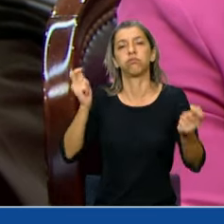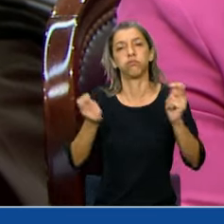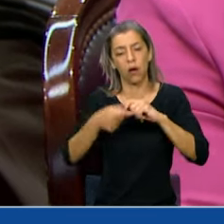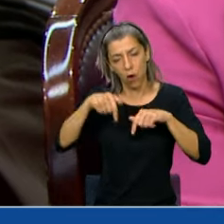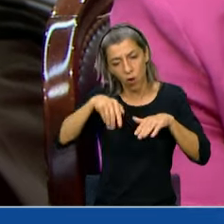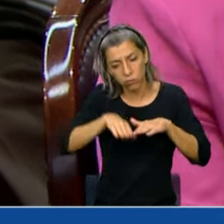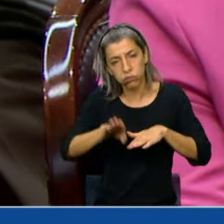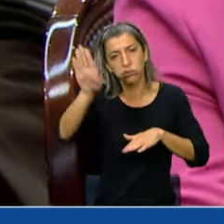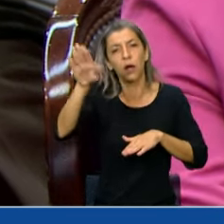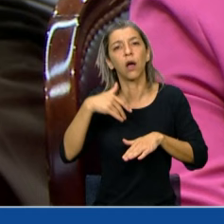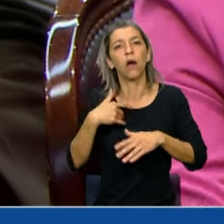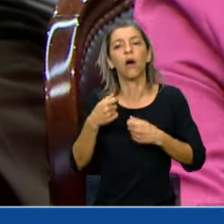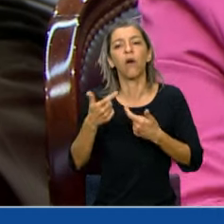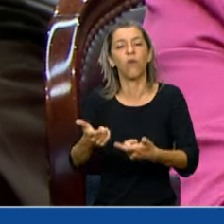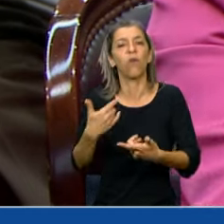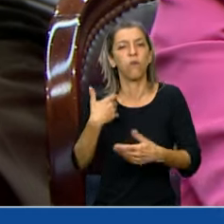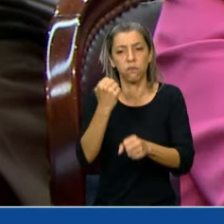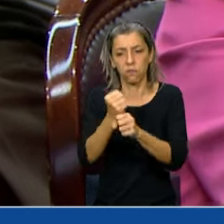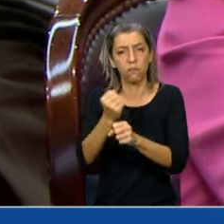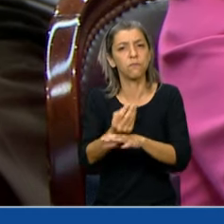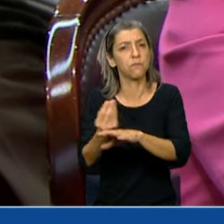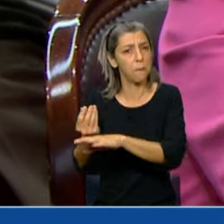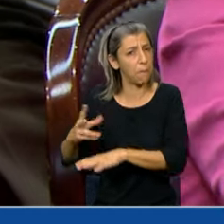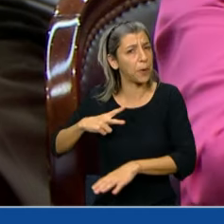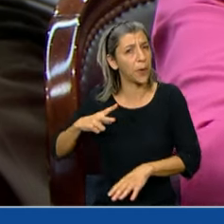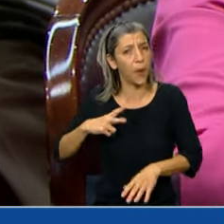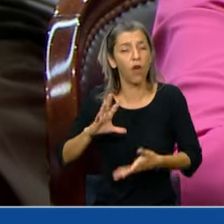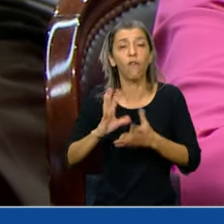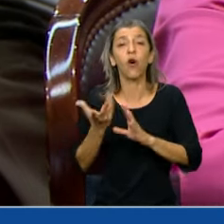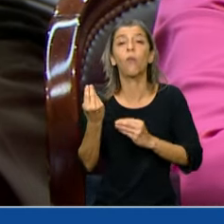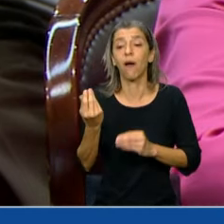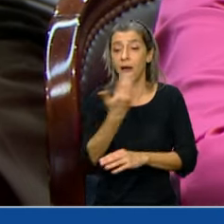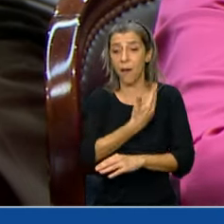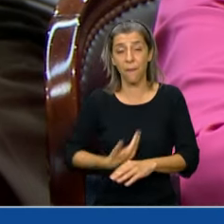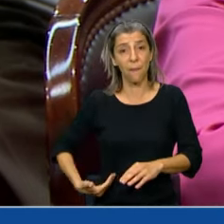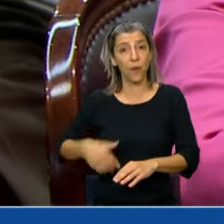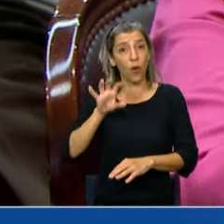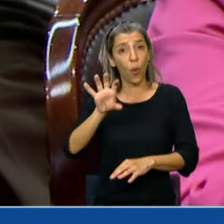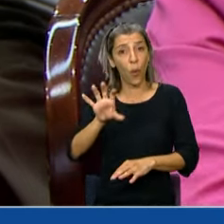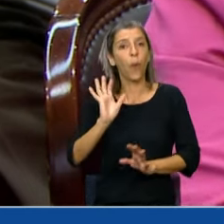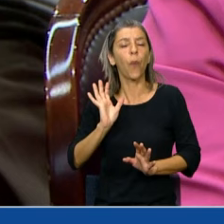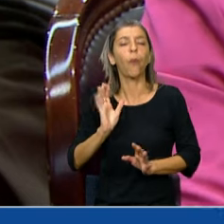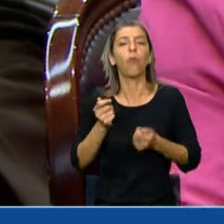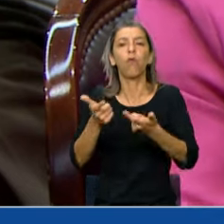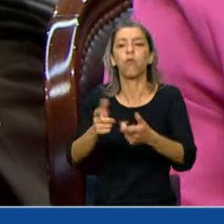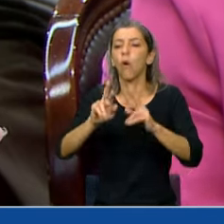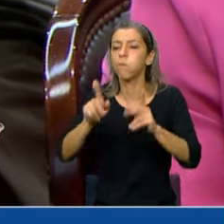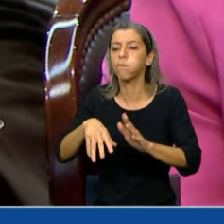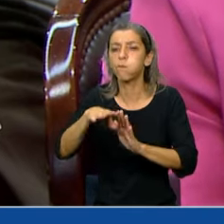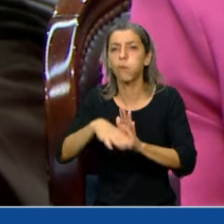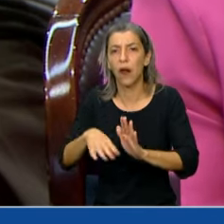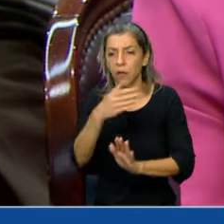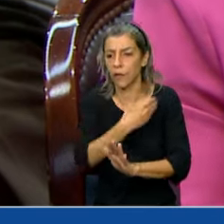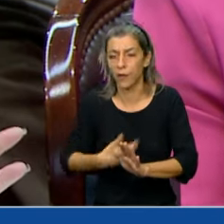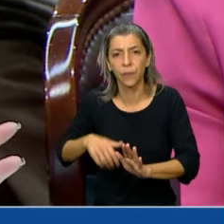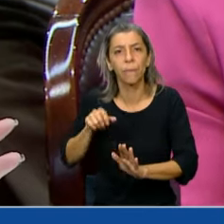empleo privado y lo lidera por políticas públicas provinciales y nacionales claras puedo nombrar